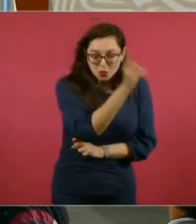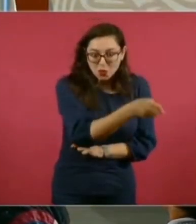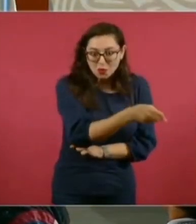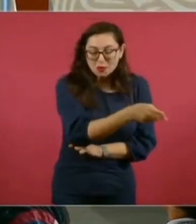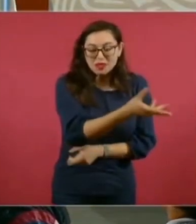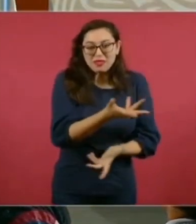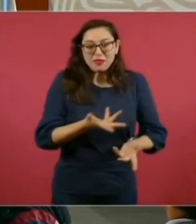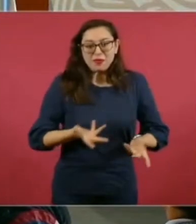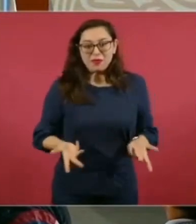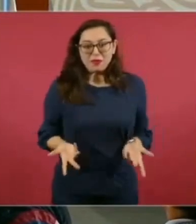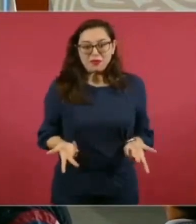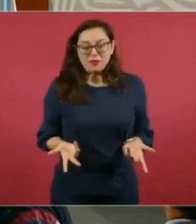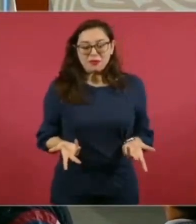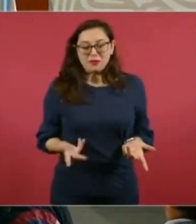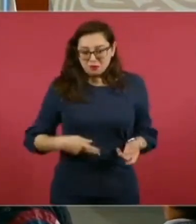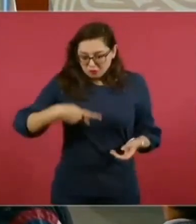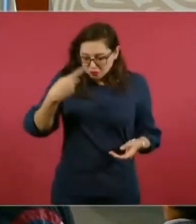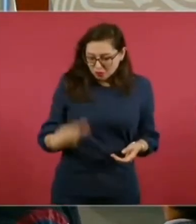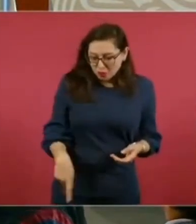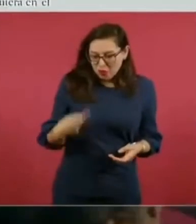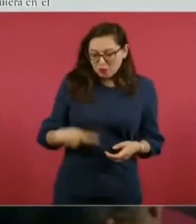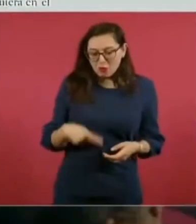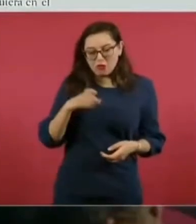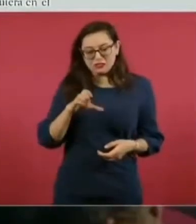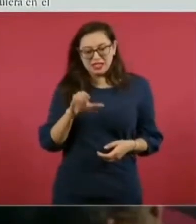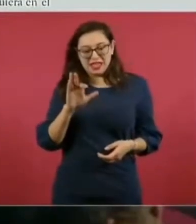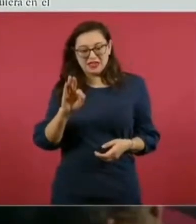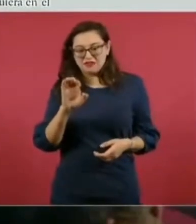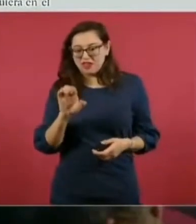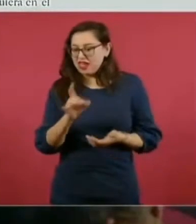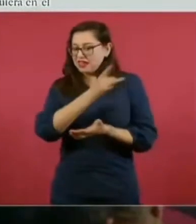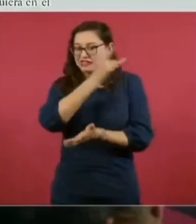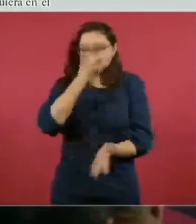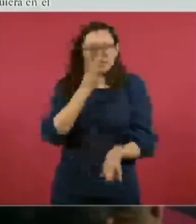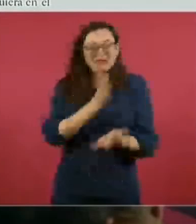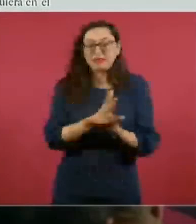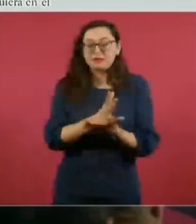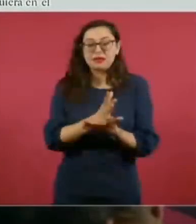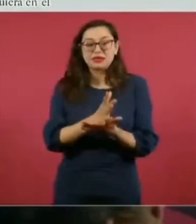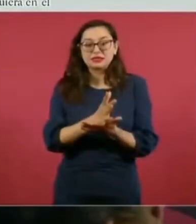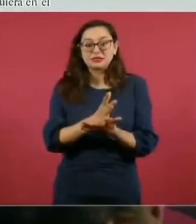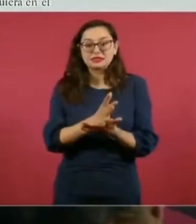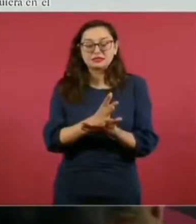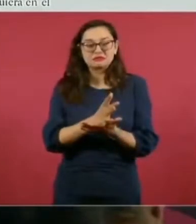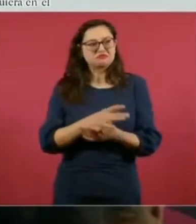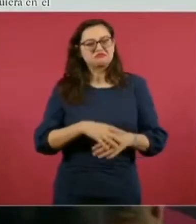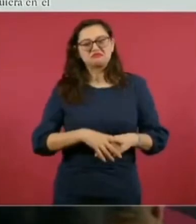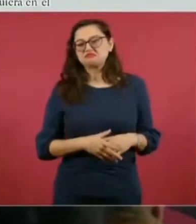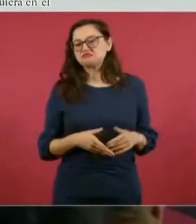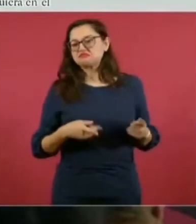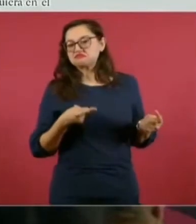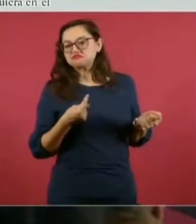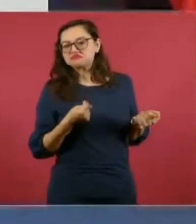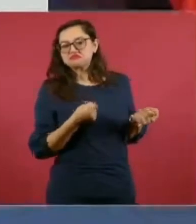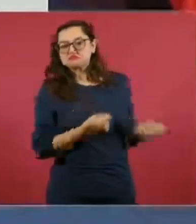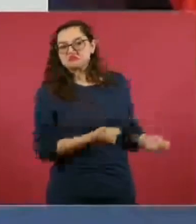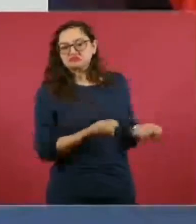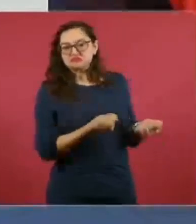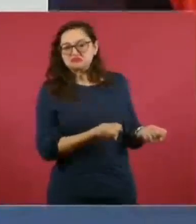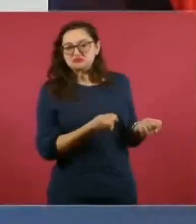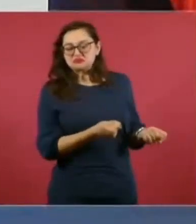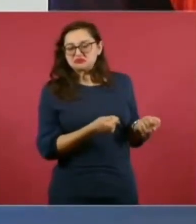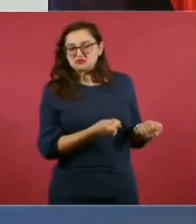energía eléctrica a la Comisión Federal de Electricidad como empresa pública. Y